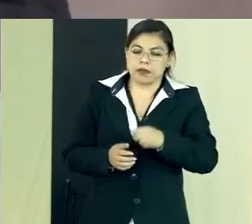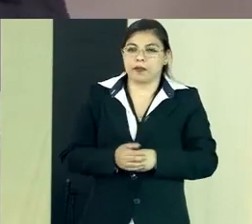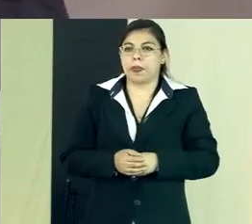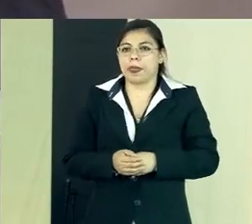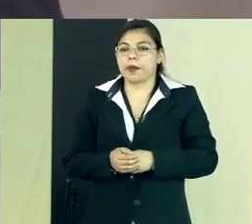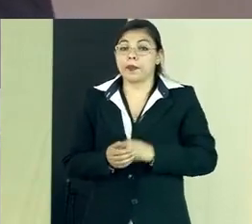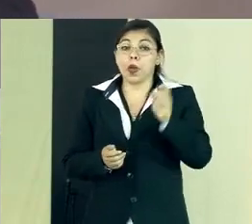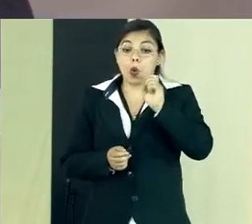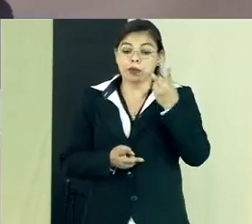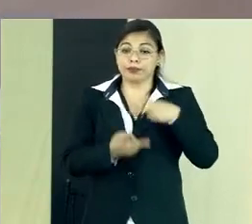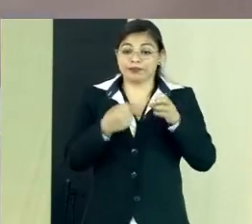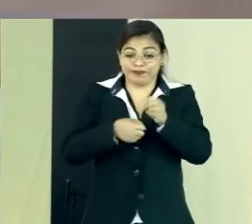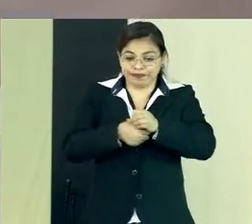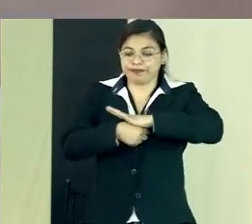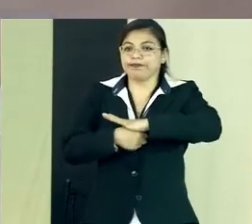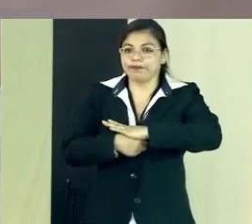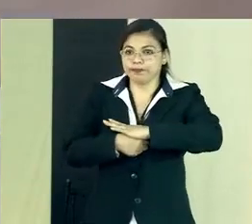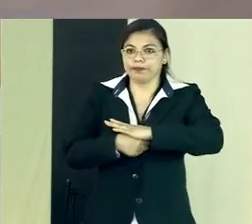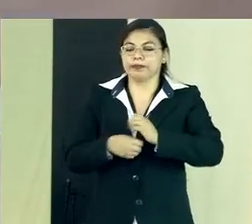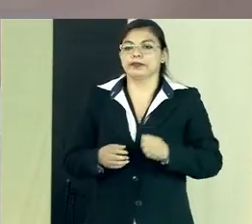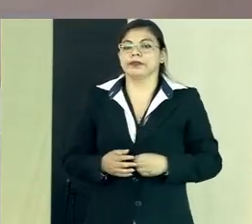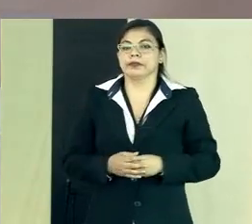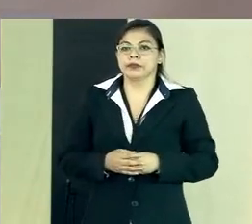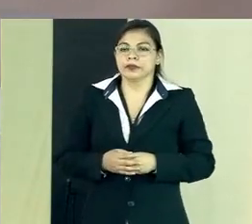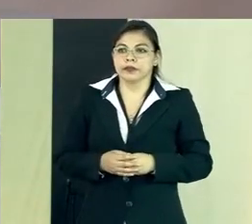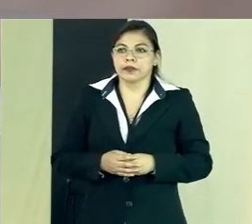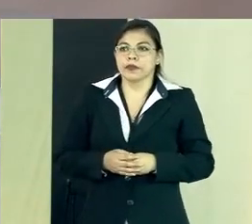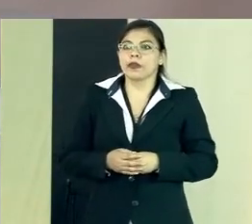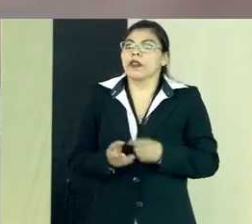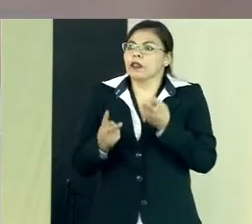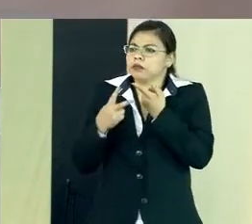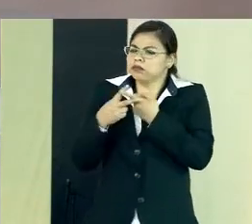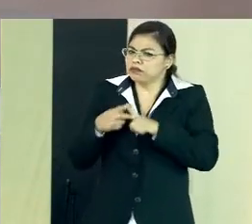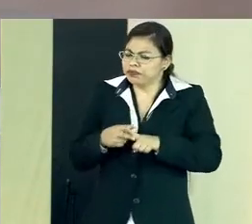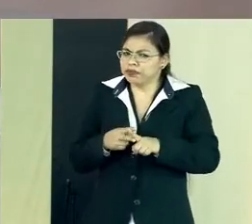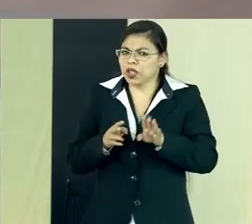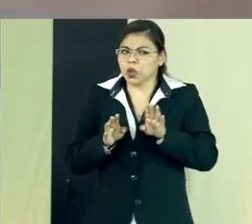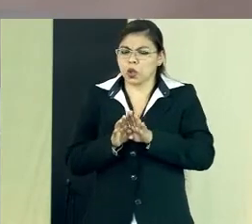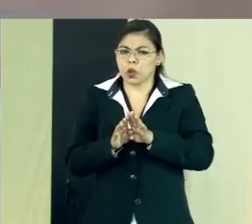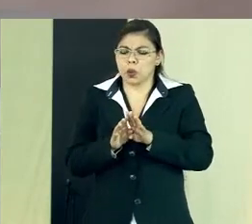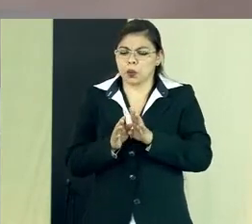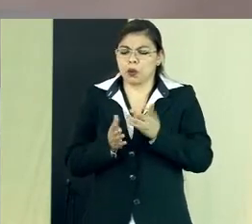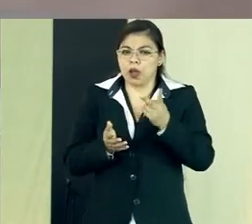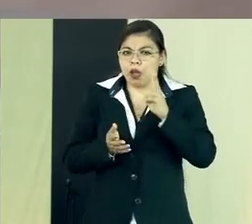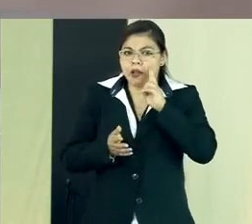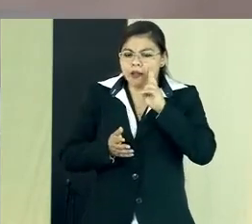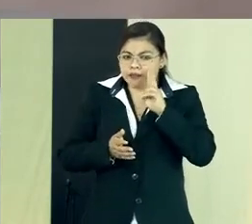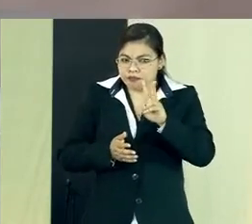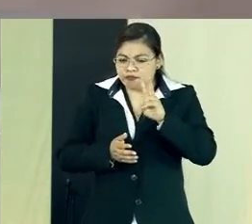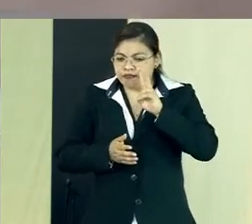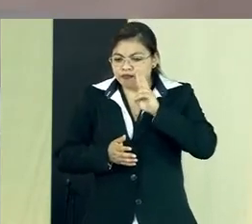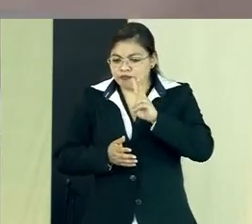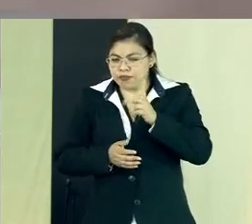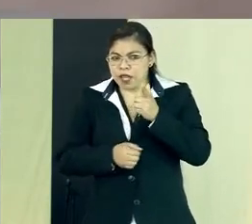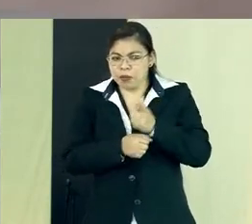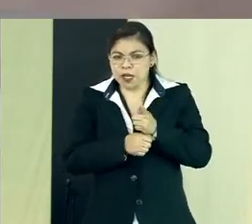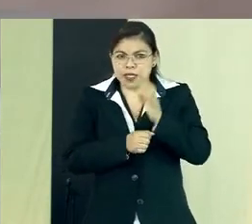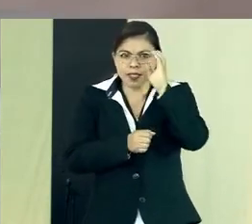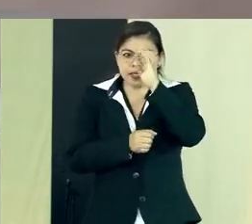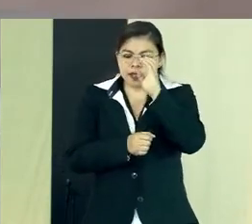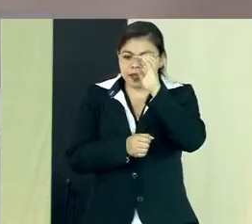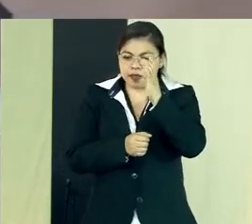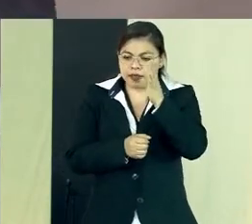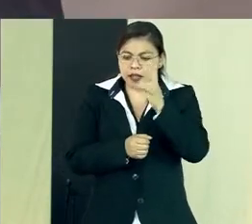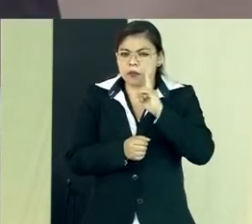cuando viene la pandemia de kobe 19 empieza a construirse la evidencia científica y